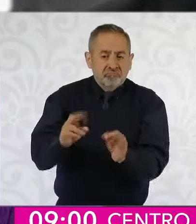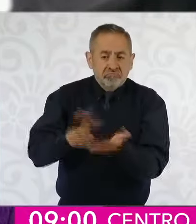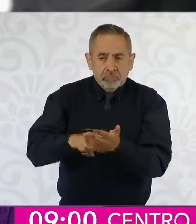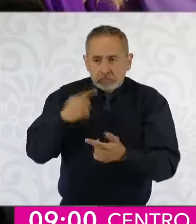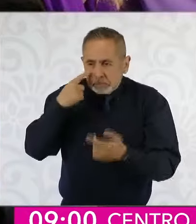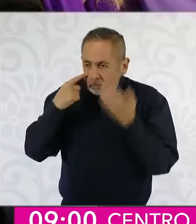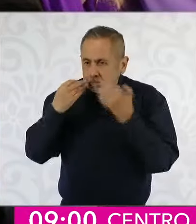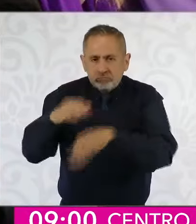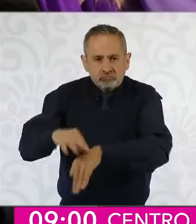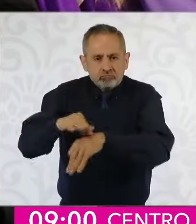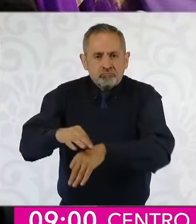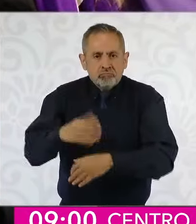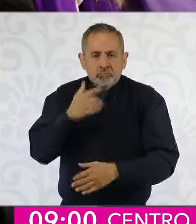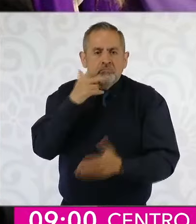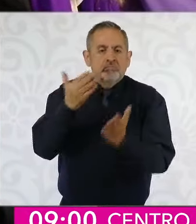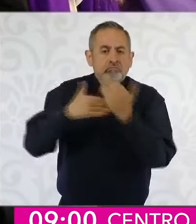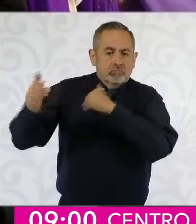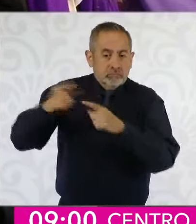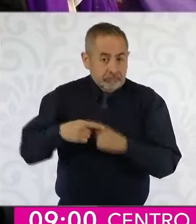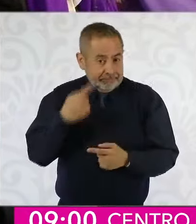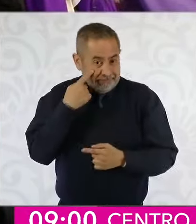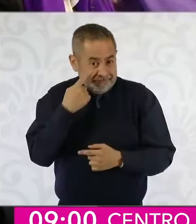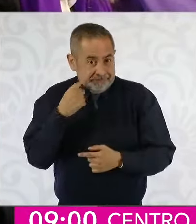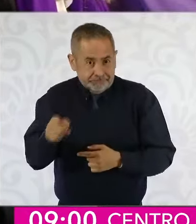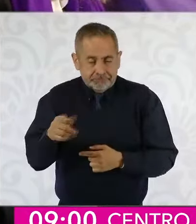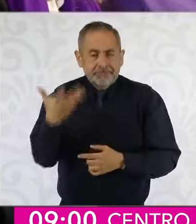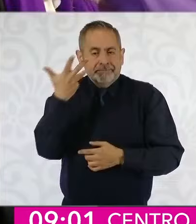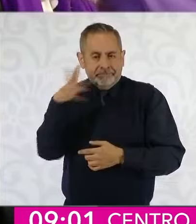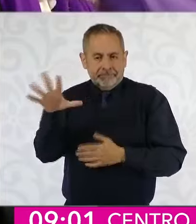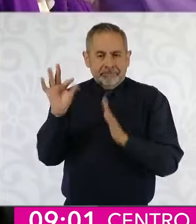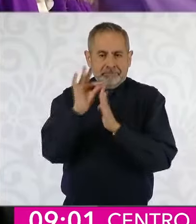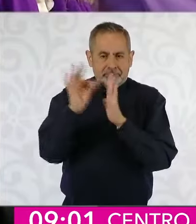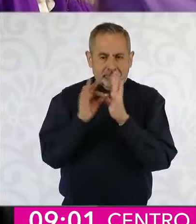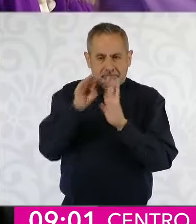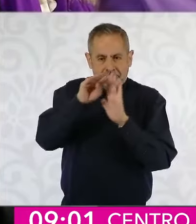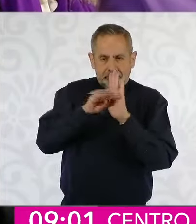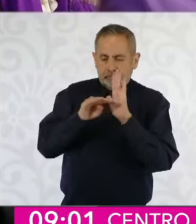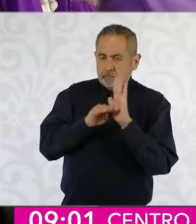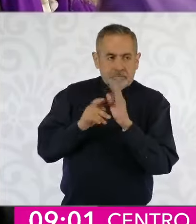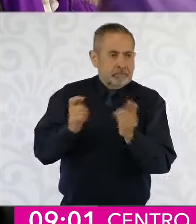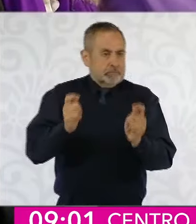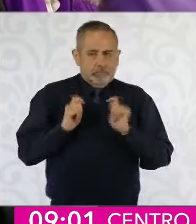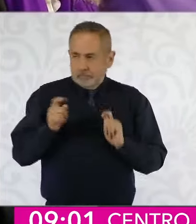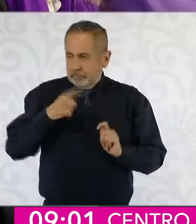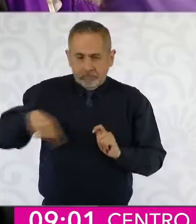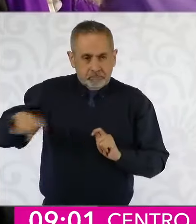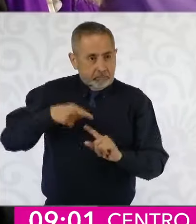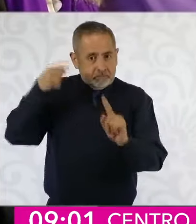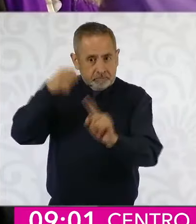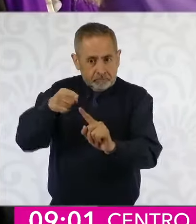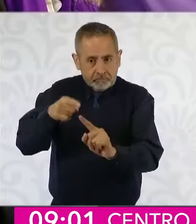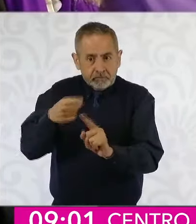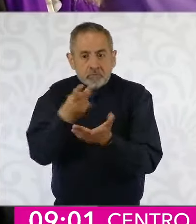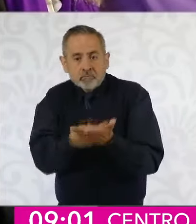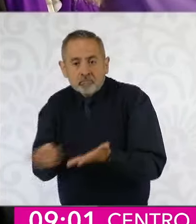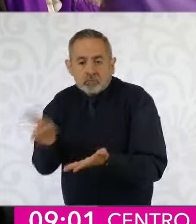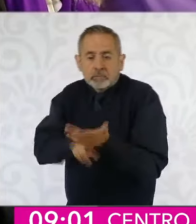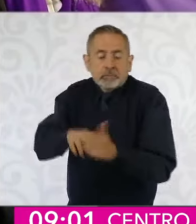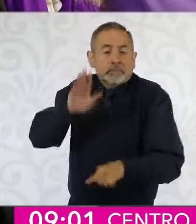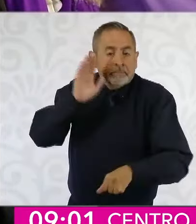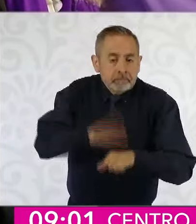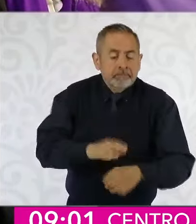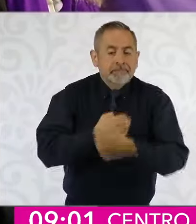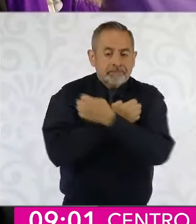son cualitativas, porque otra vez, dentro de las 10 tareas que se nos encomienda, también es está duplicar la educación dual,